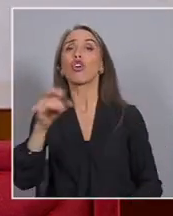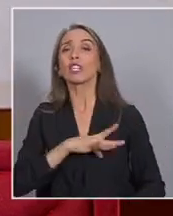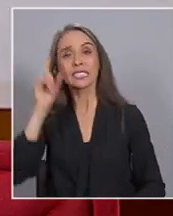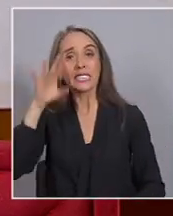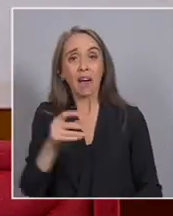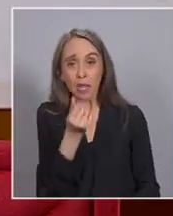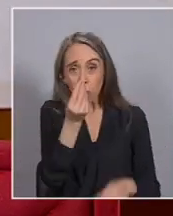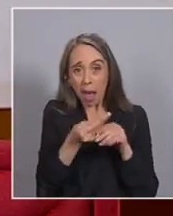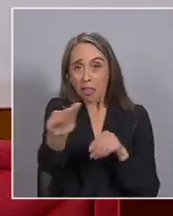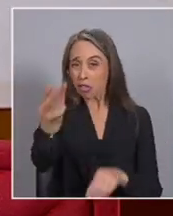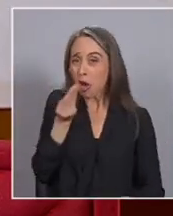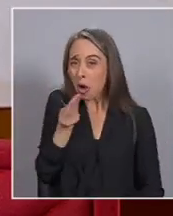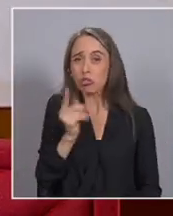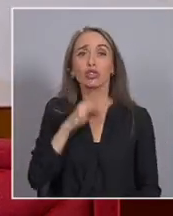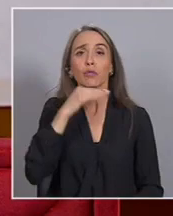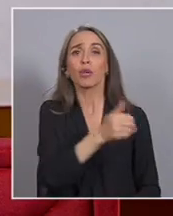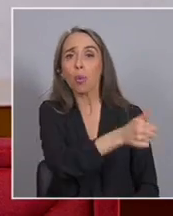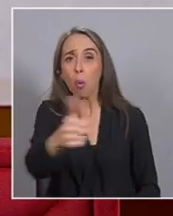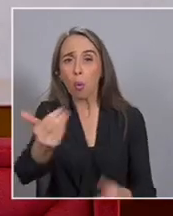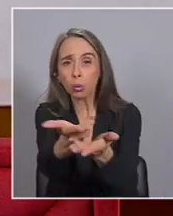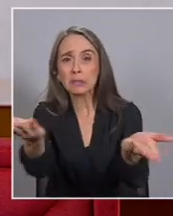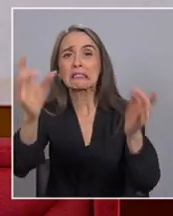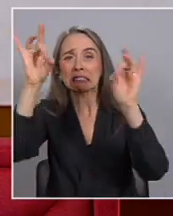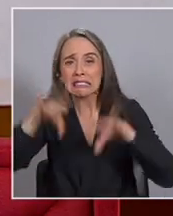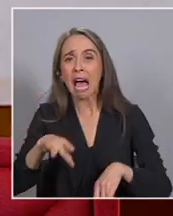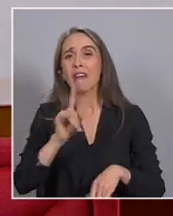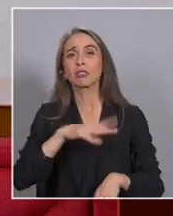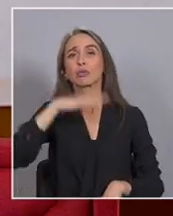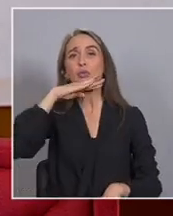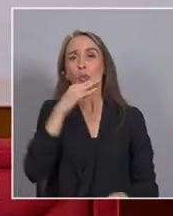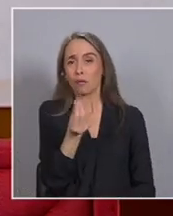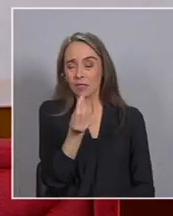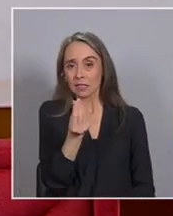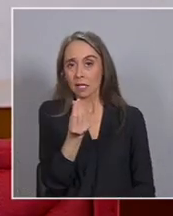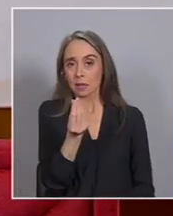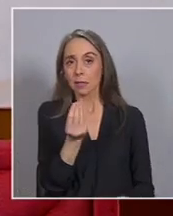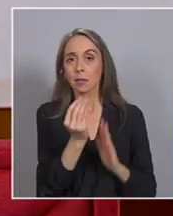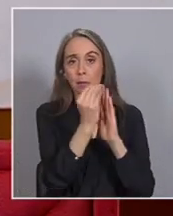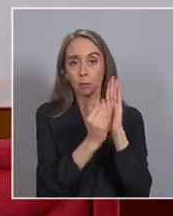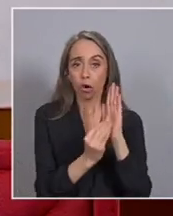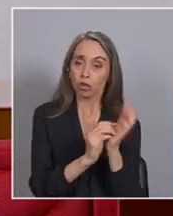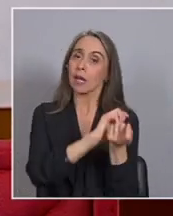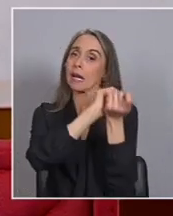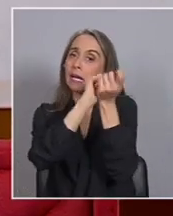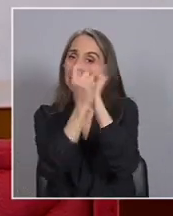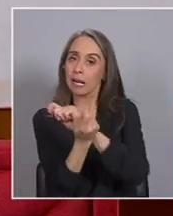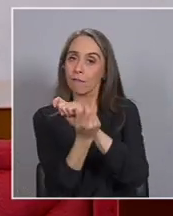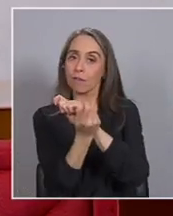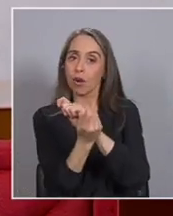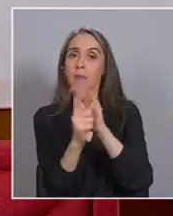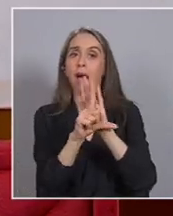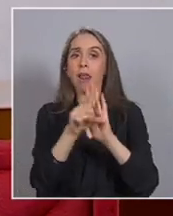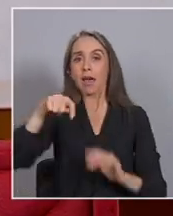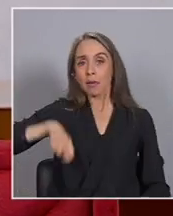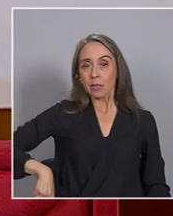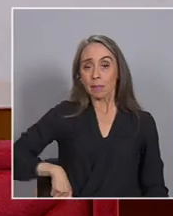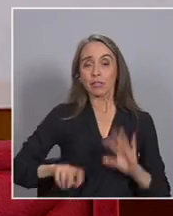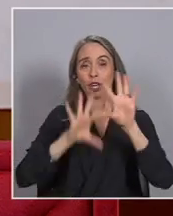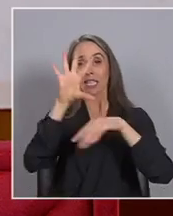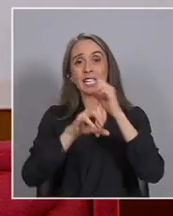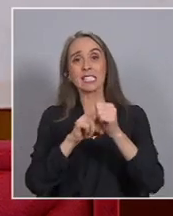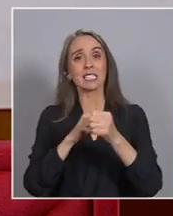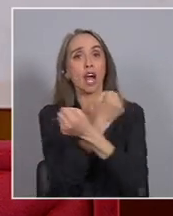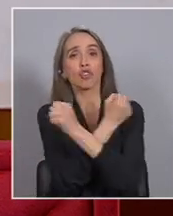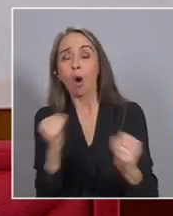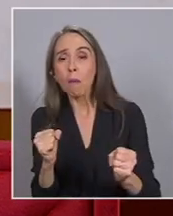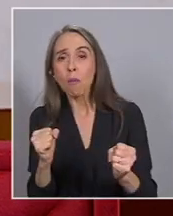no es suficiente. Todos ustedes saben que no es suficiente. Concretar la reforma de pensiones luego de más de 15 años de